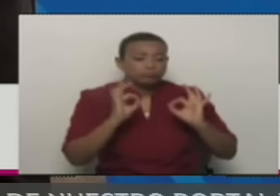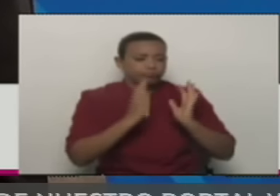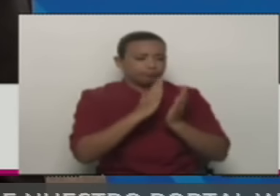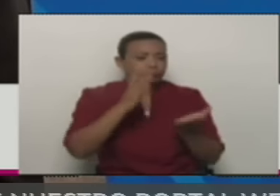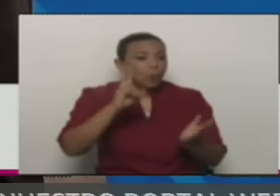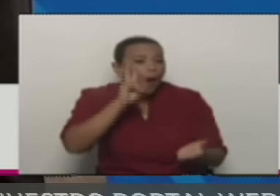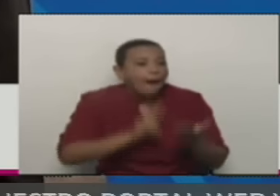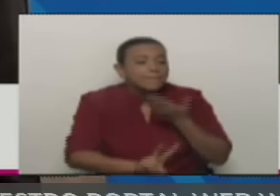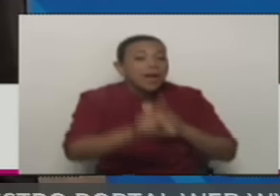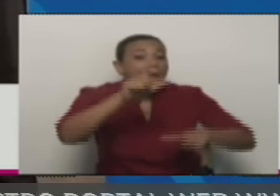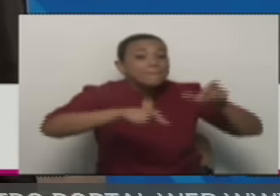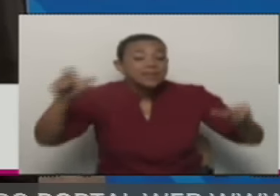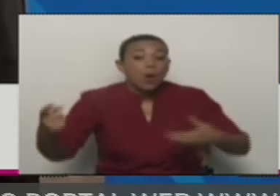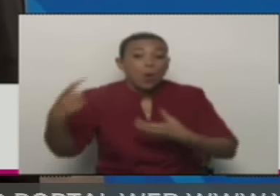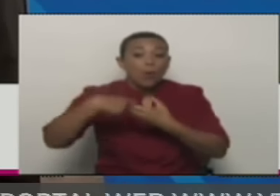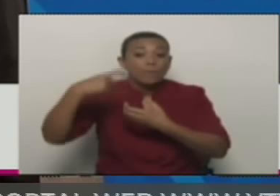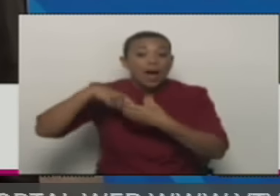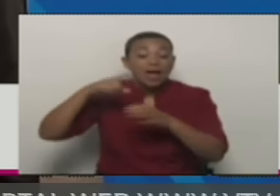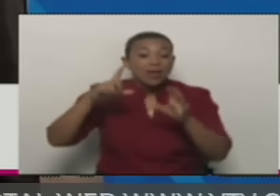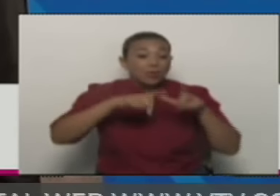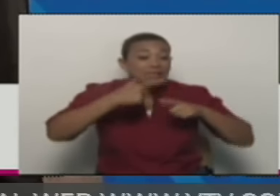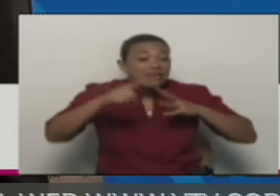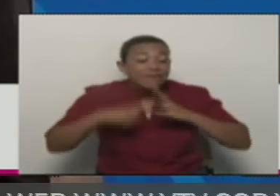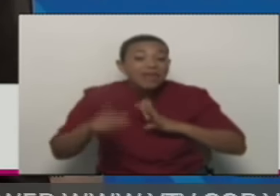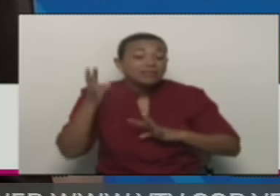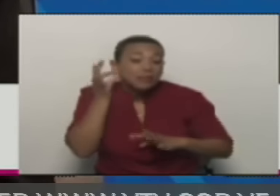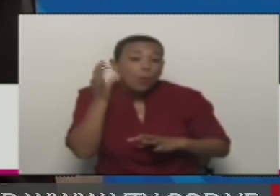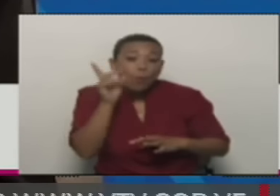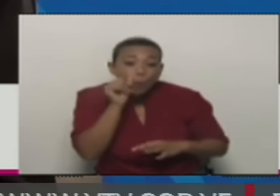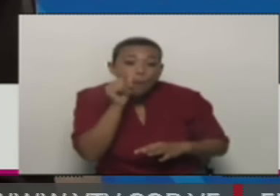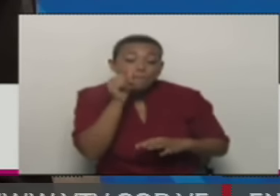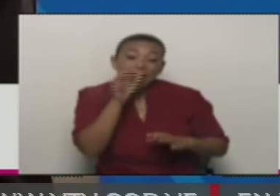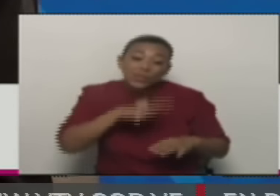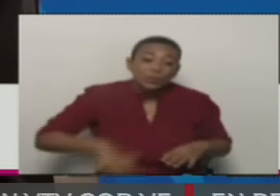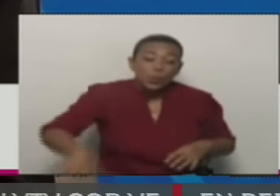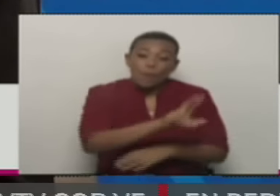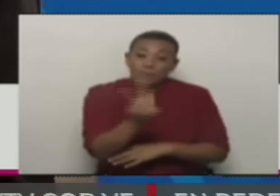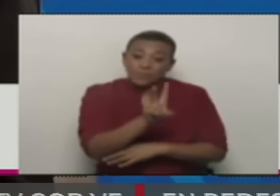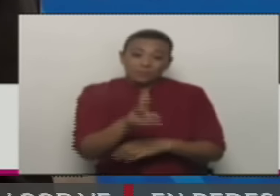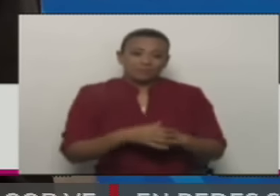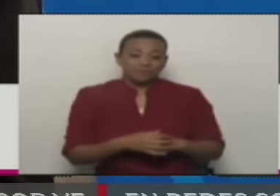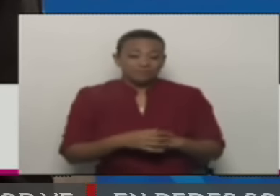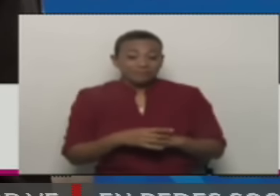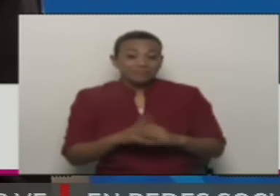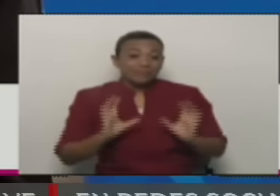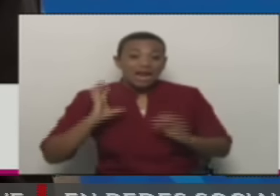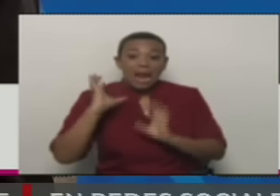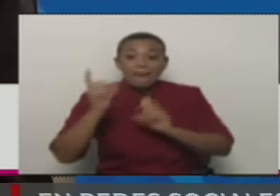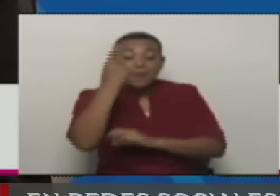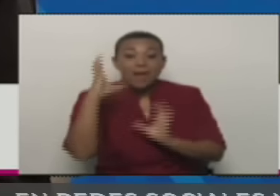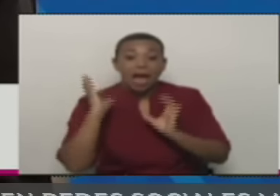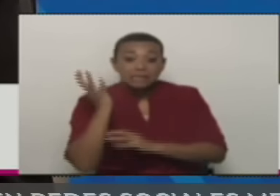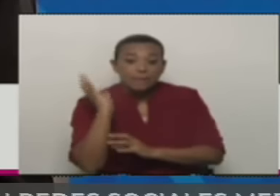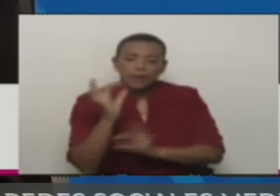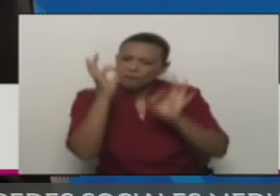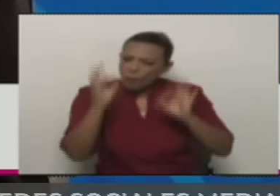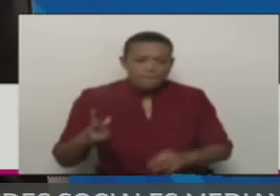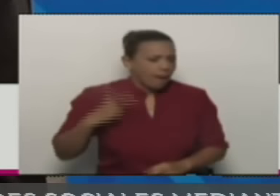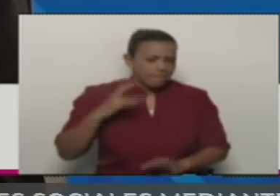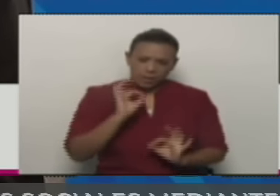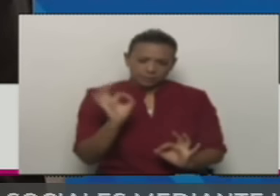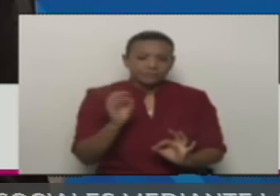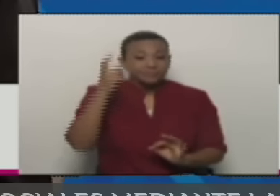visión de incorporarse distintos compañeros y compañeras en todo el territorio nacional. Han empezado las primeras asambleas, aun cuando formalmente es